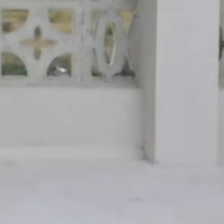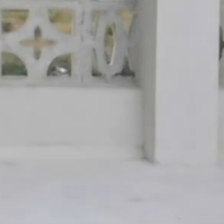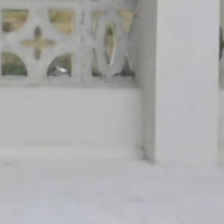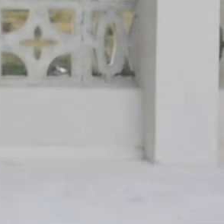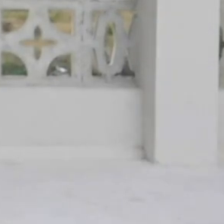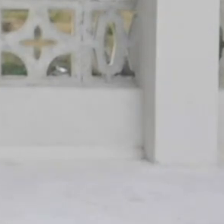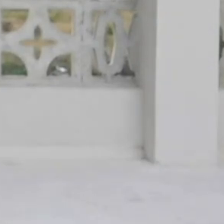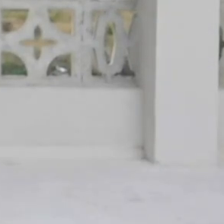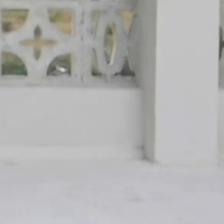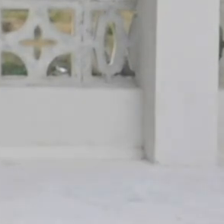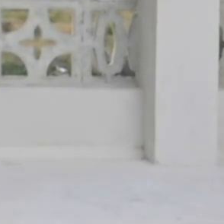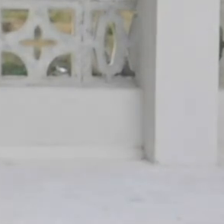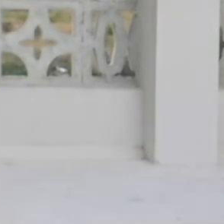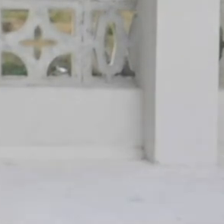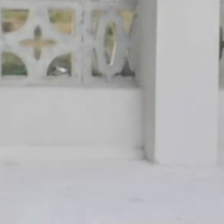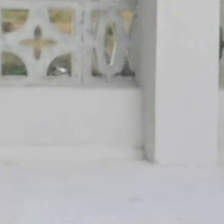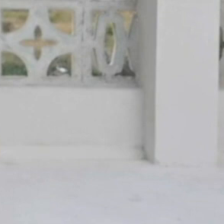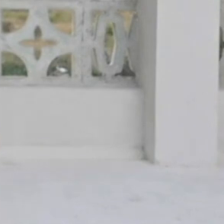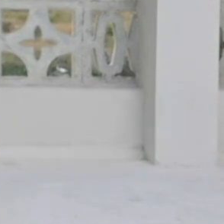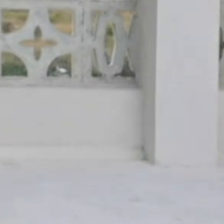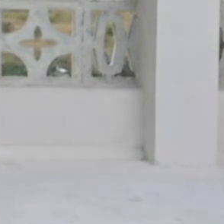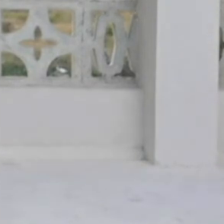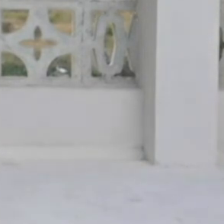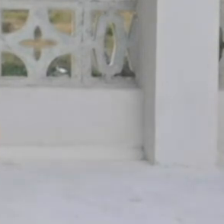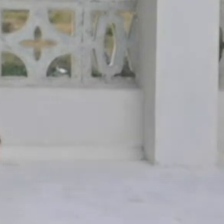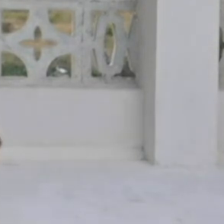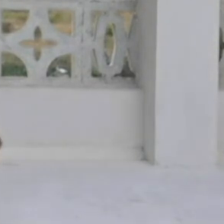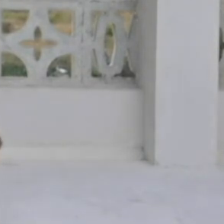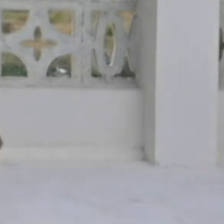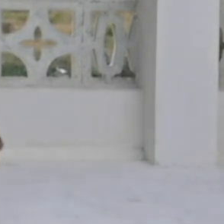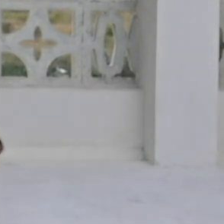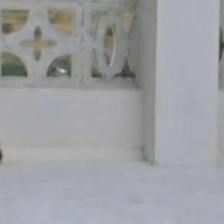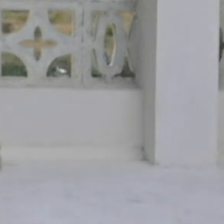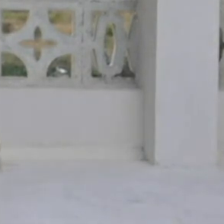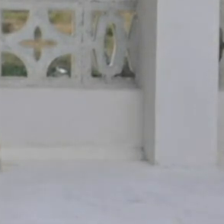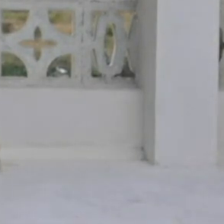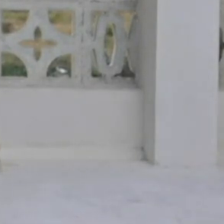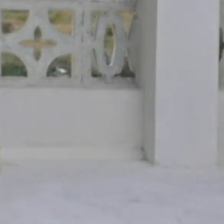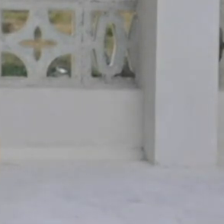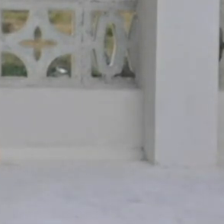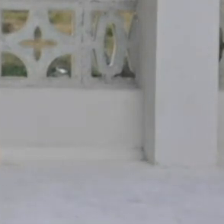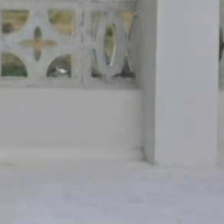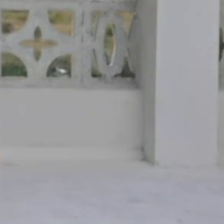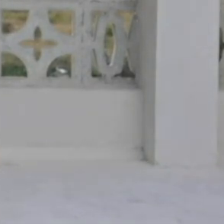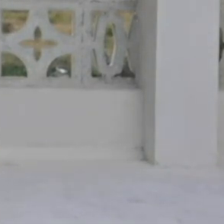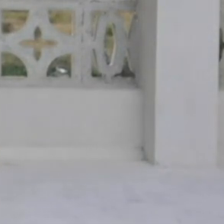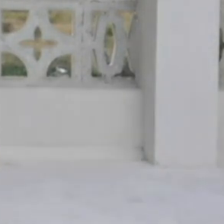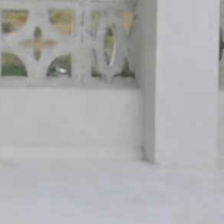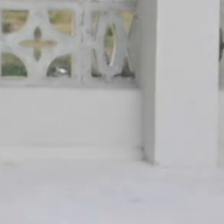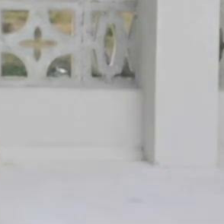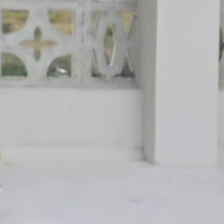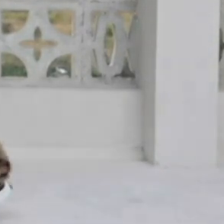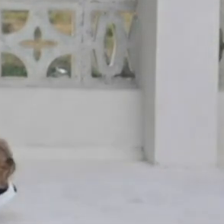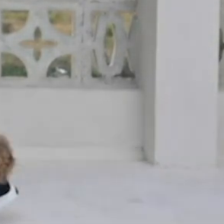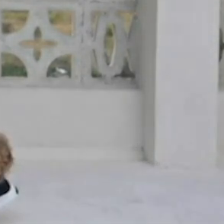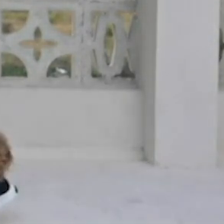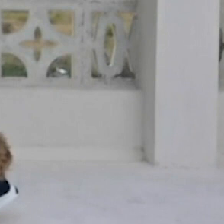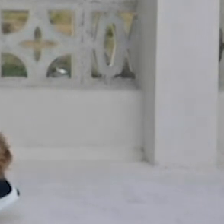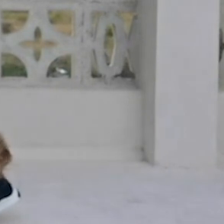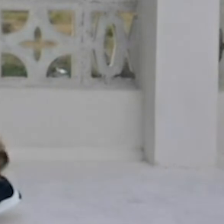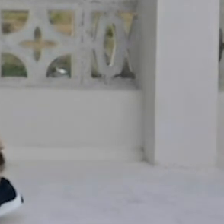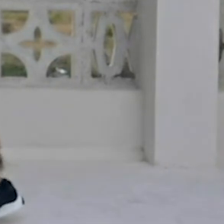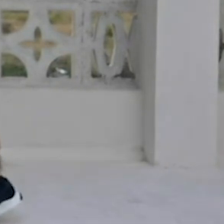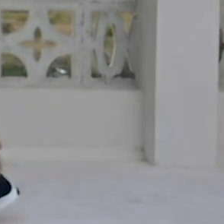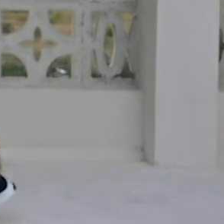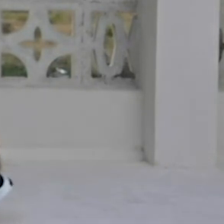3, 4, 5, 6, 7, 8. Giramos hacia